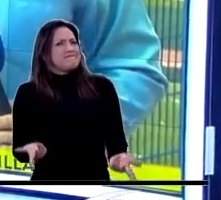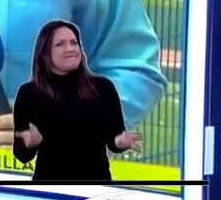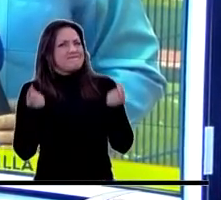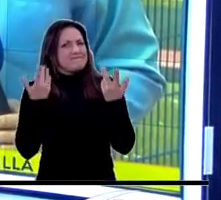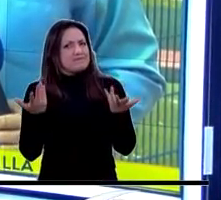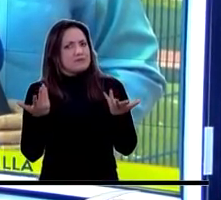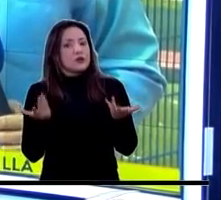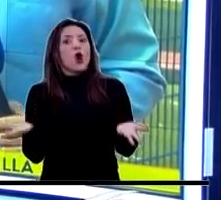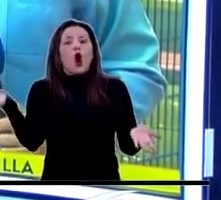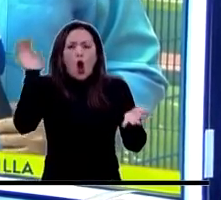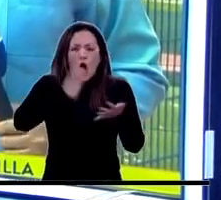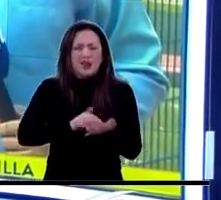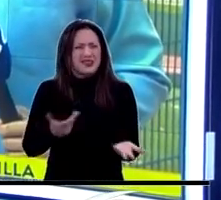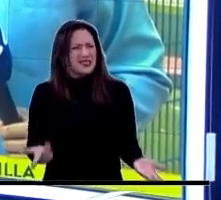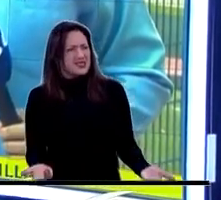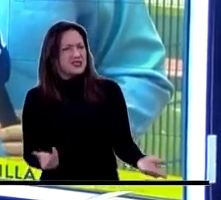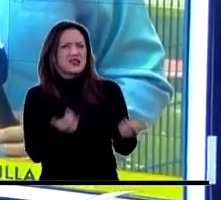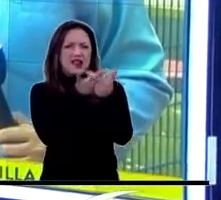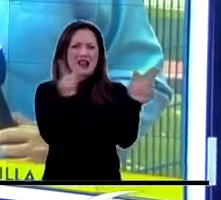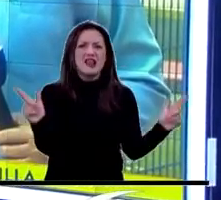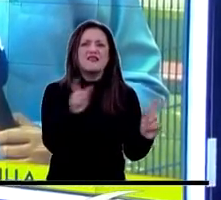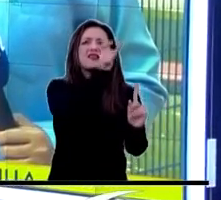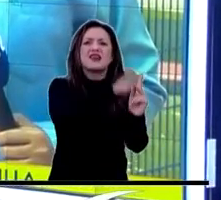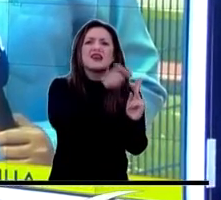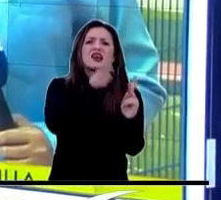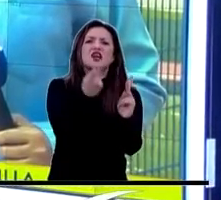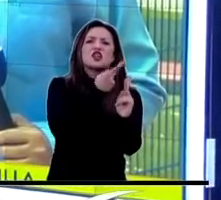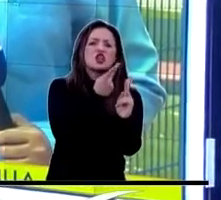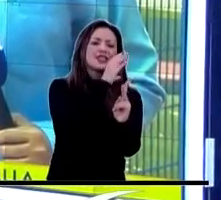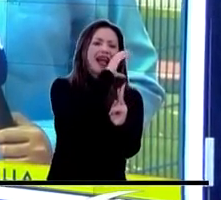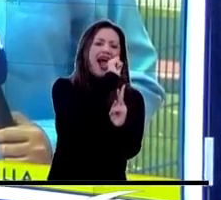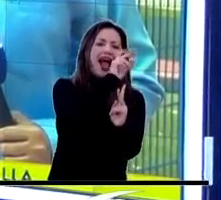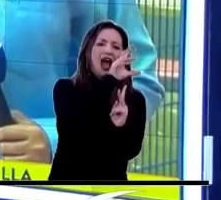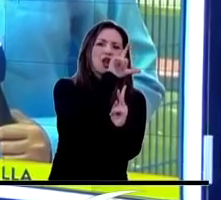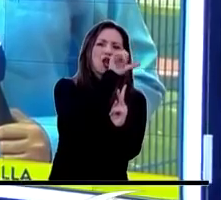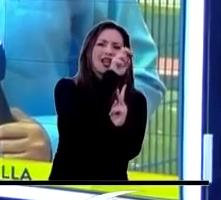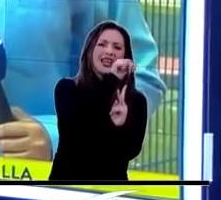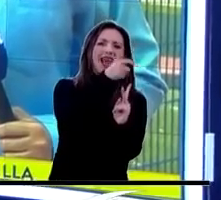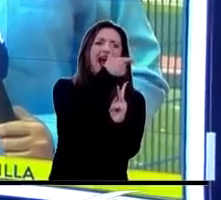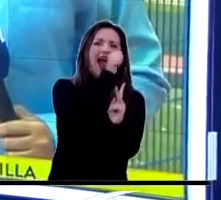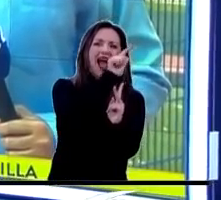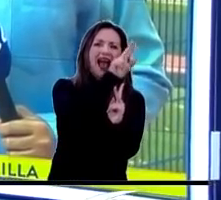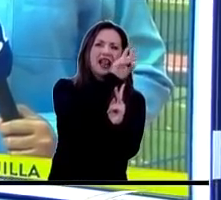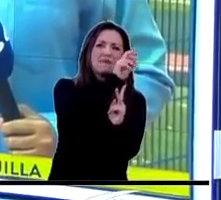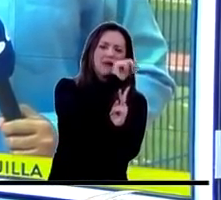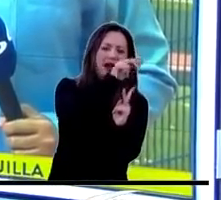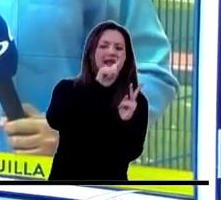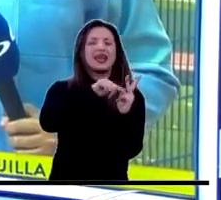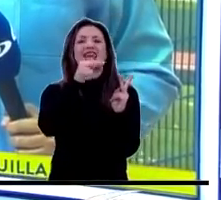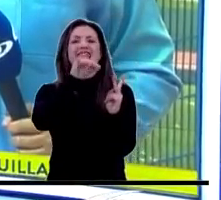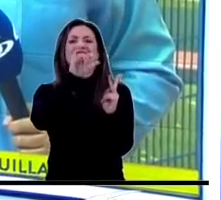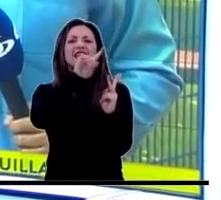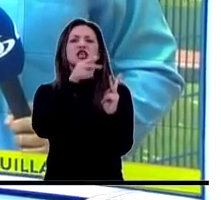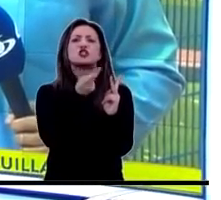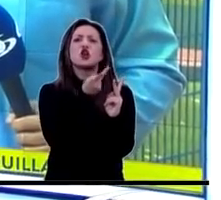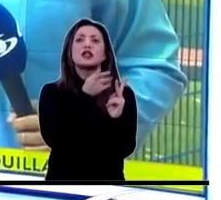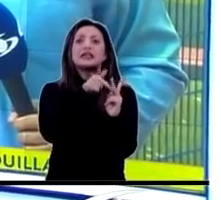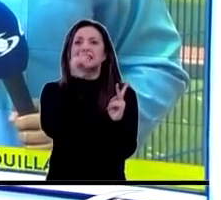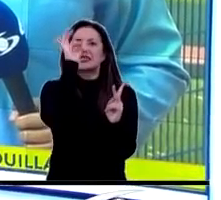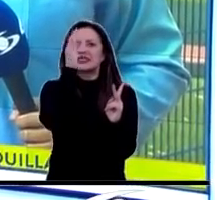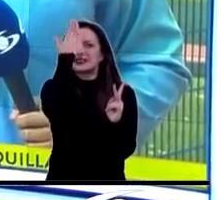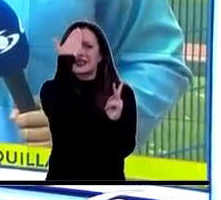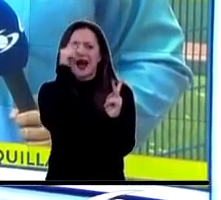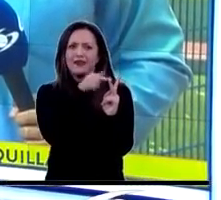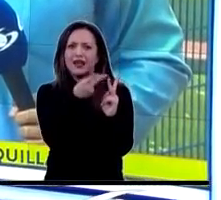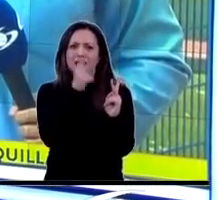Quedaron nuevamente en libertad Carolina Galván y Nilson Díaz, principales implicados en la desaparición de la niña Sara Sofía Galván.